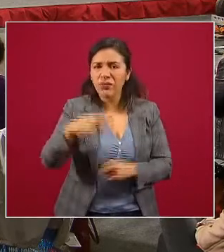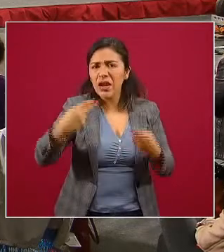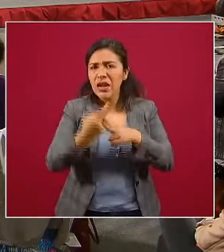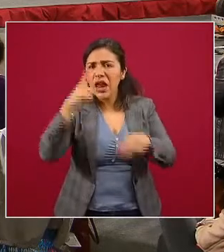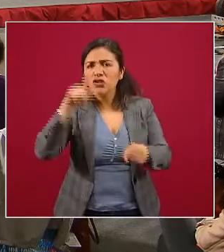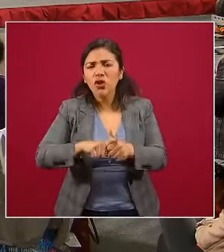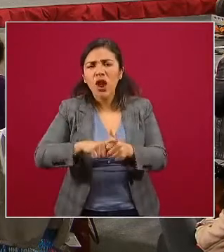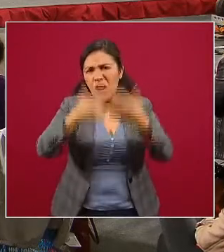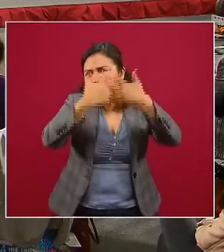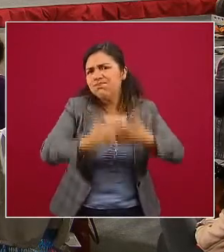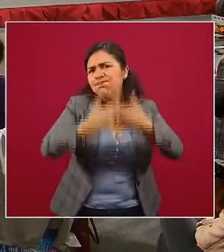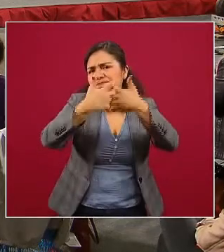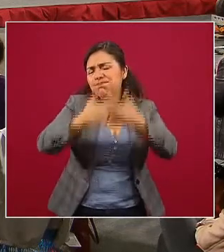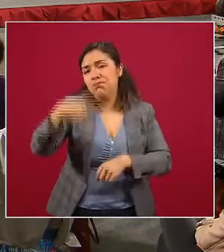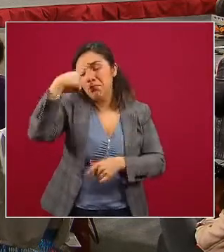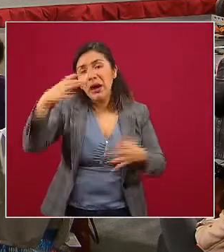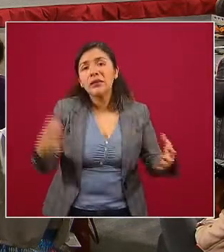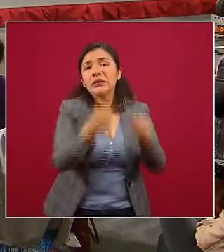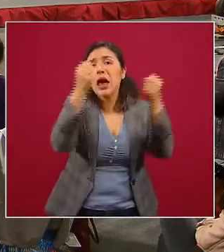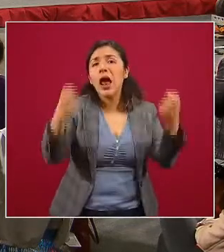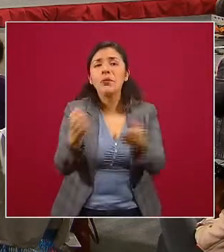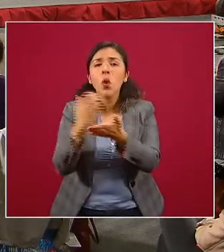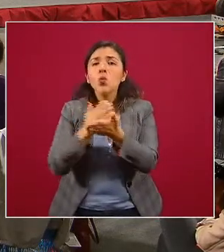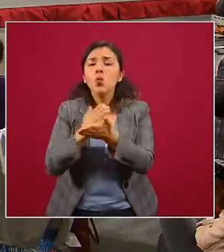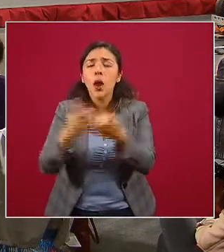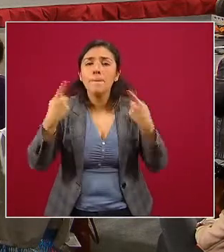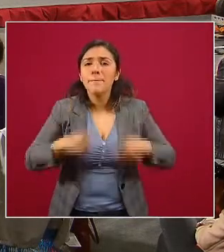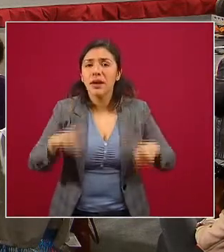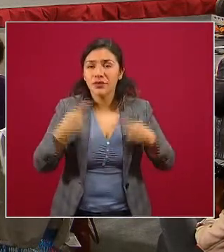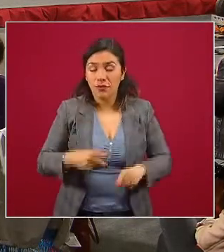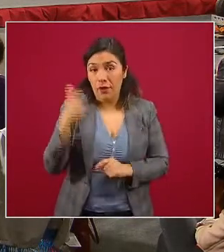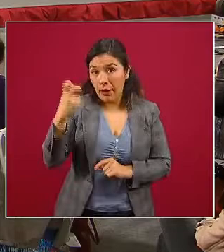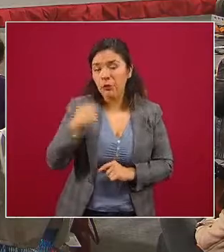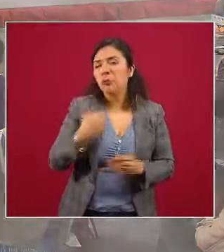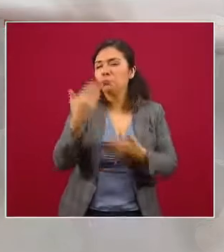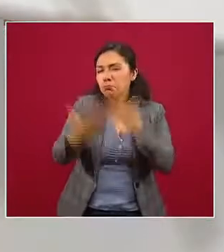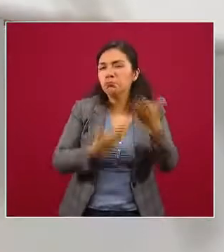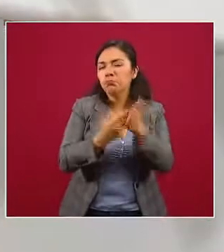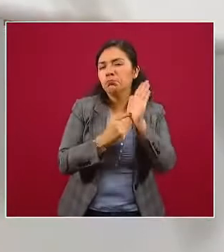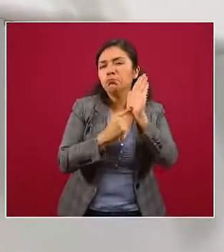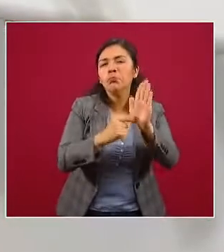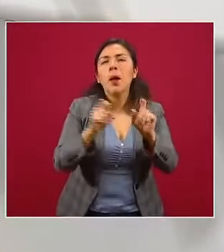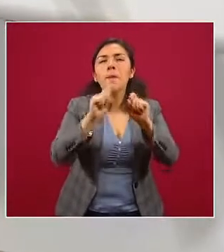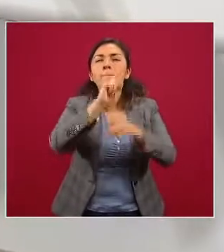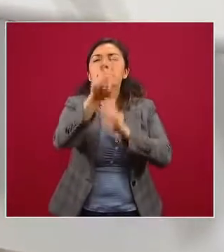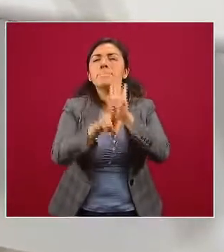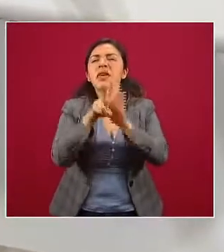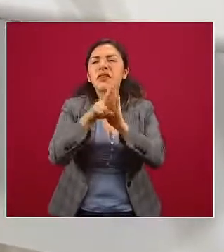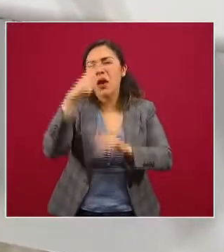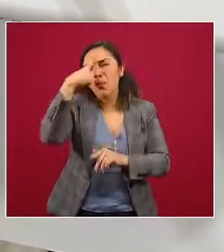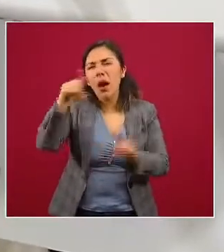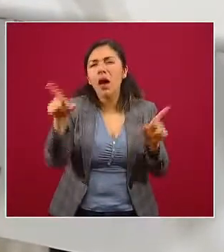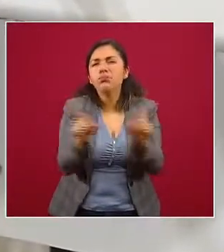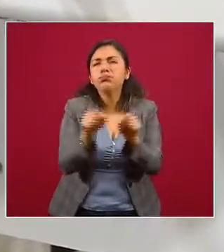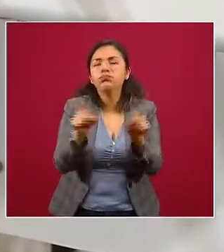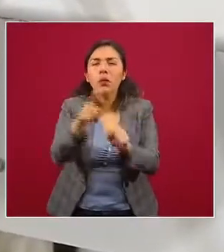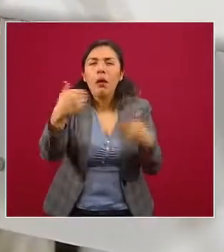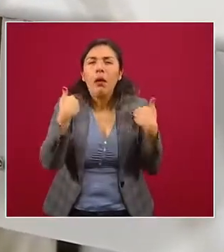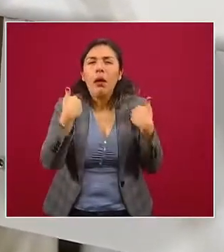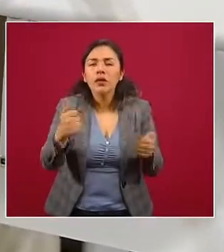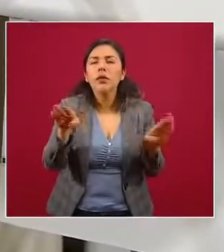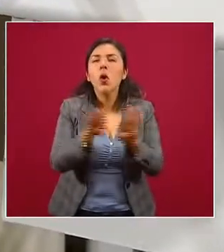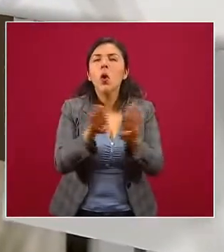de una industria nacional para salvar vidas. Quisiera presentarles un video que detalla y resume para ustedes